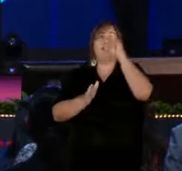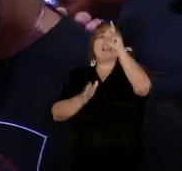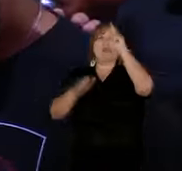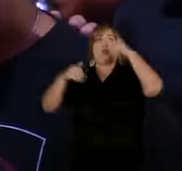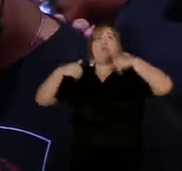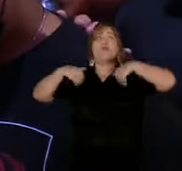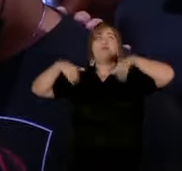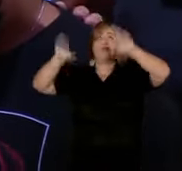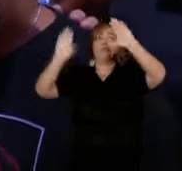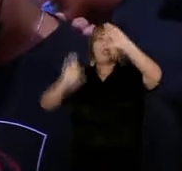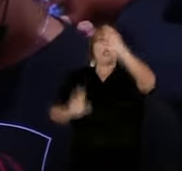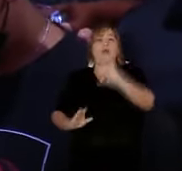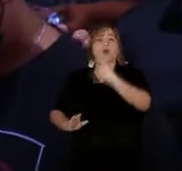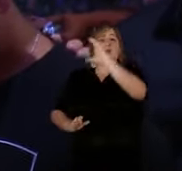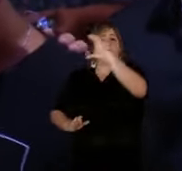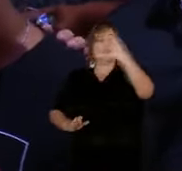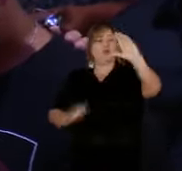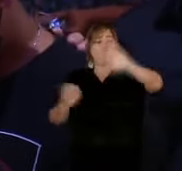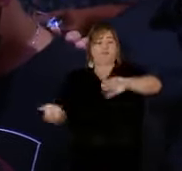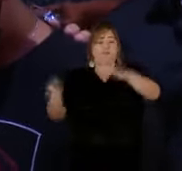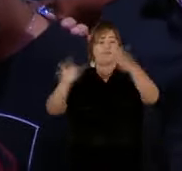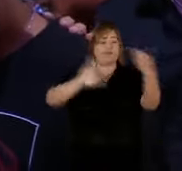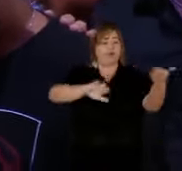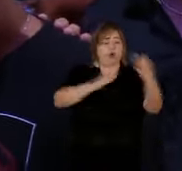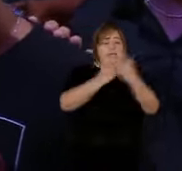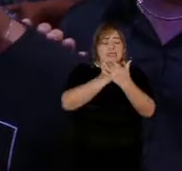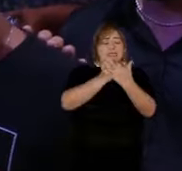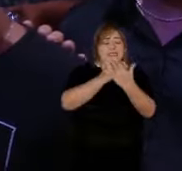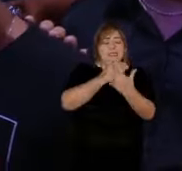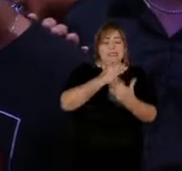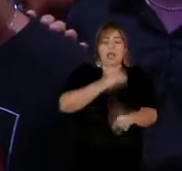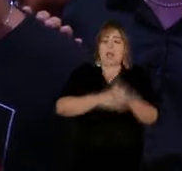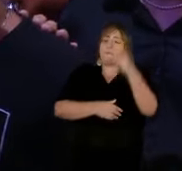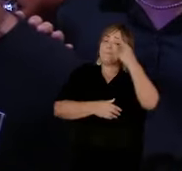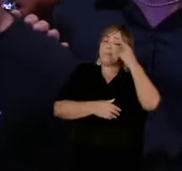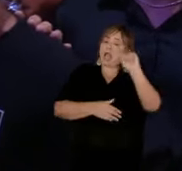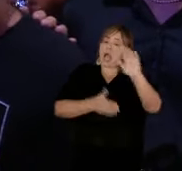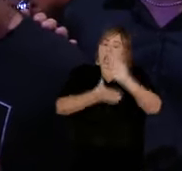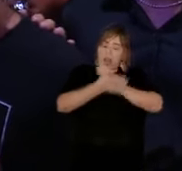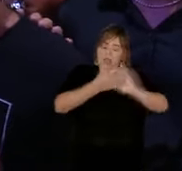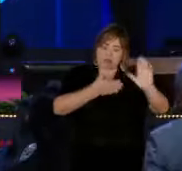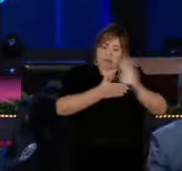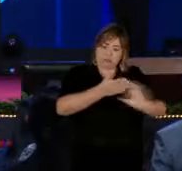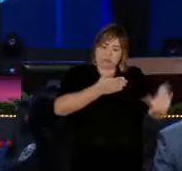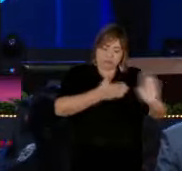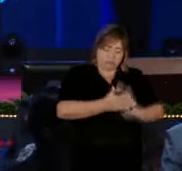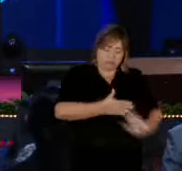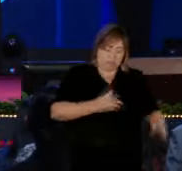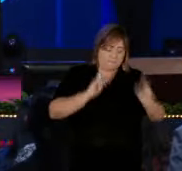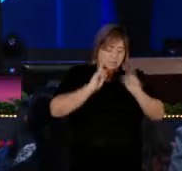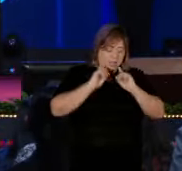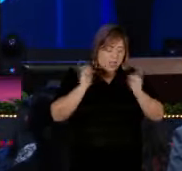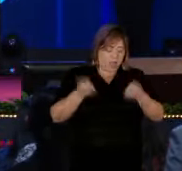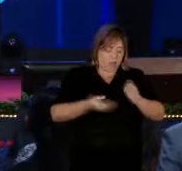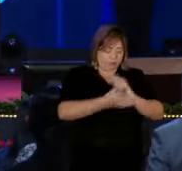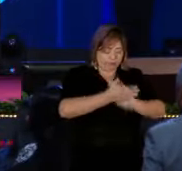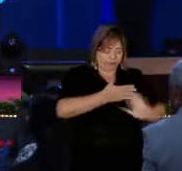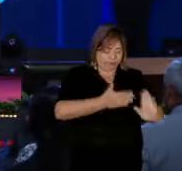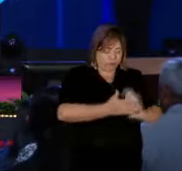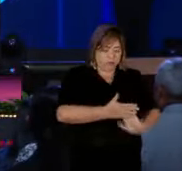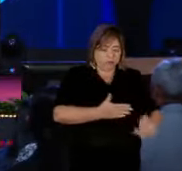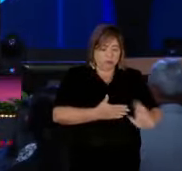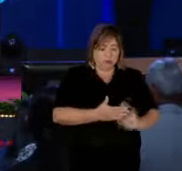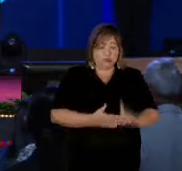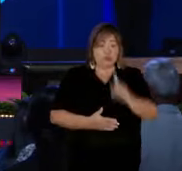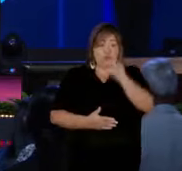cruz, derramaste tu sangre para limpiar mis pecados, que al